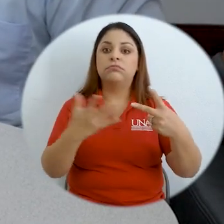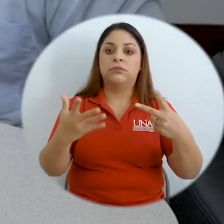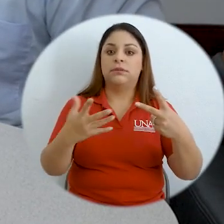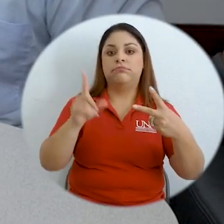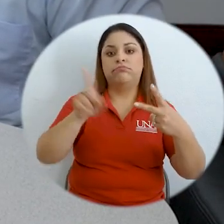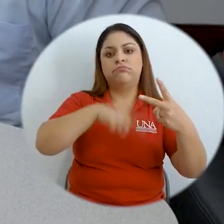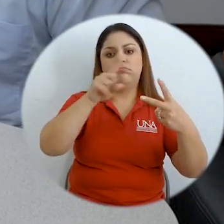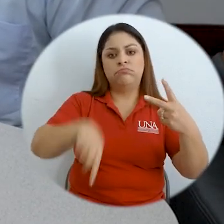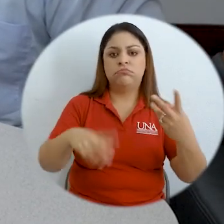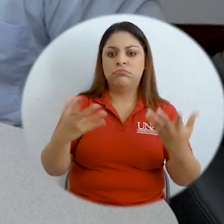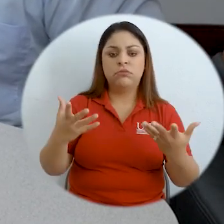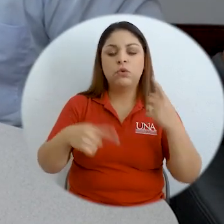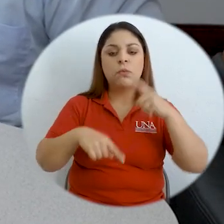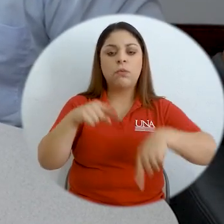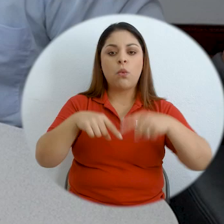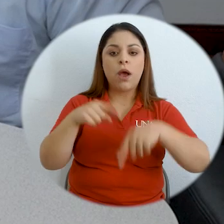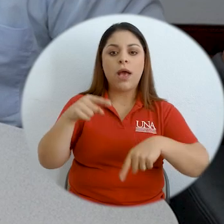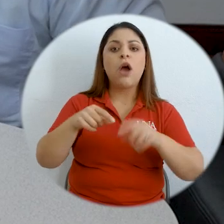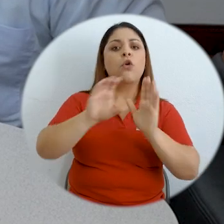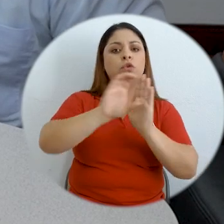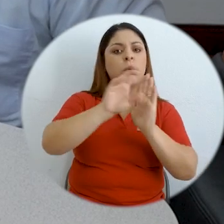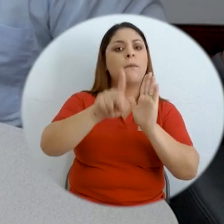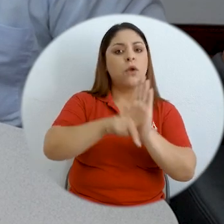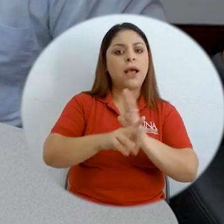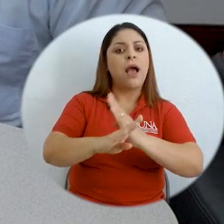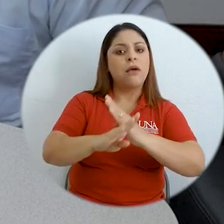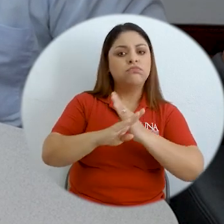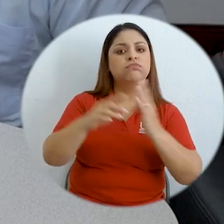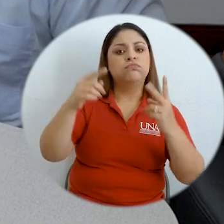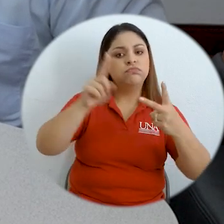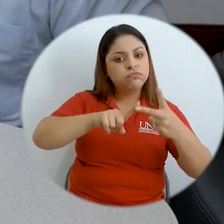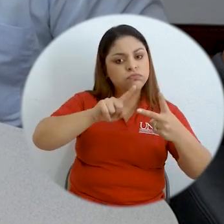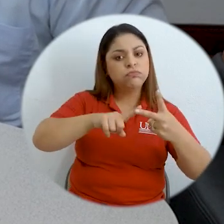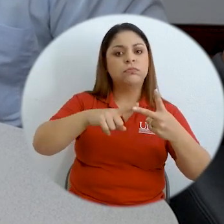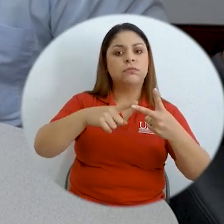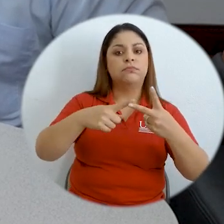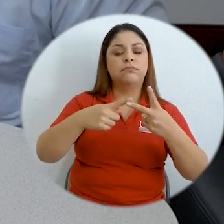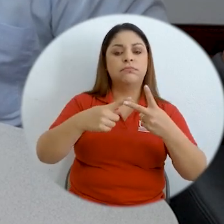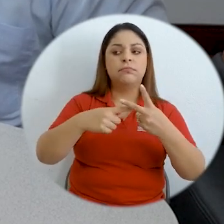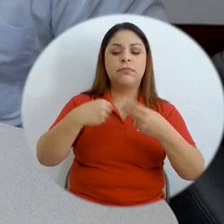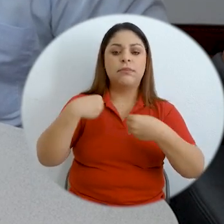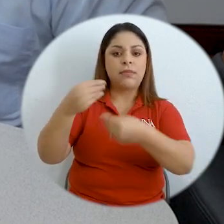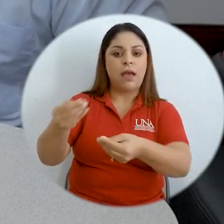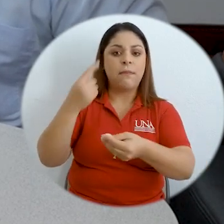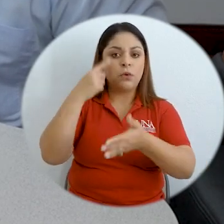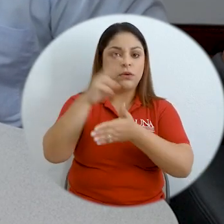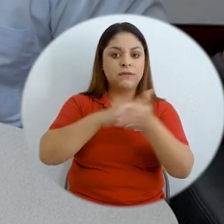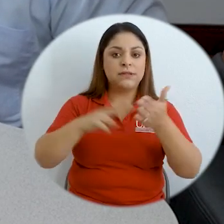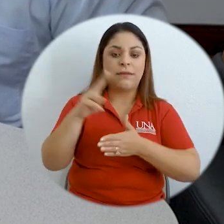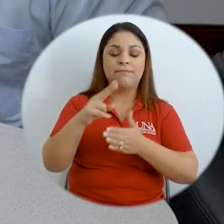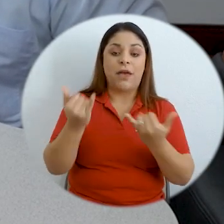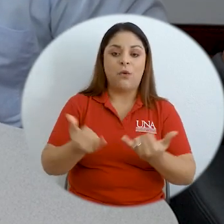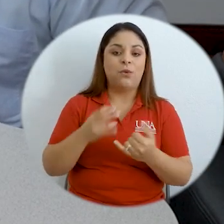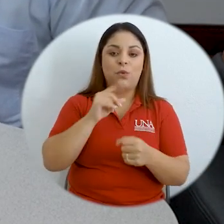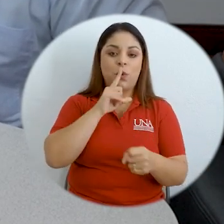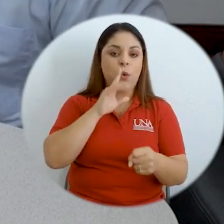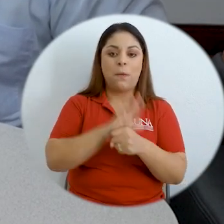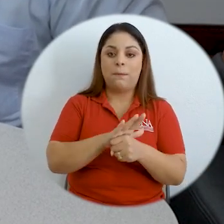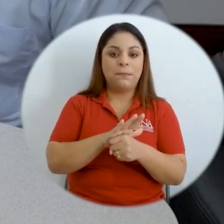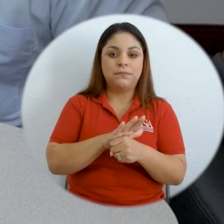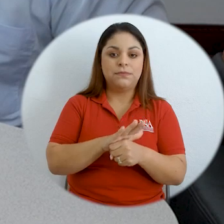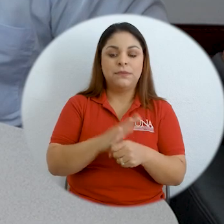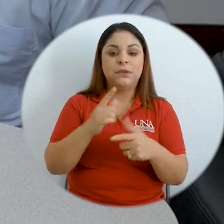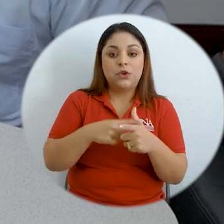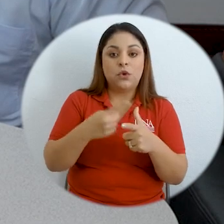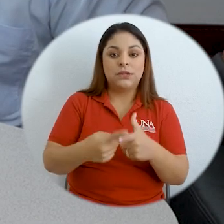otro principio de la salvaguarda que la Constitución establece claramente para el sistema universitario no se está cumpliendo. Y por eso